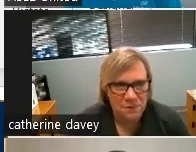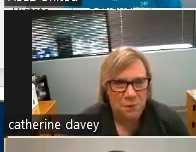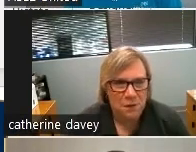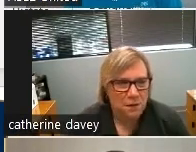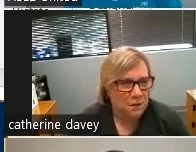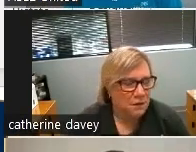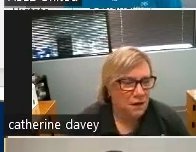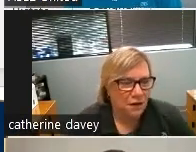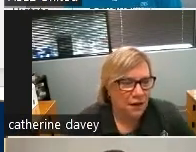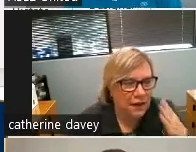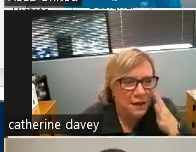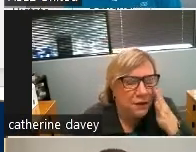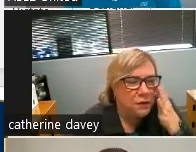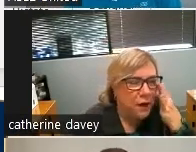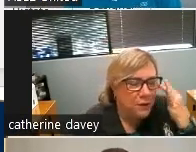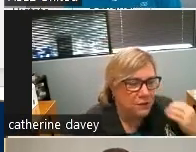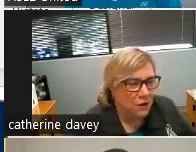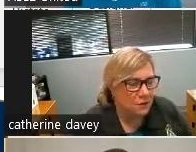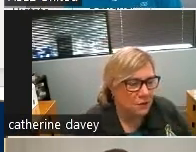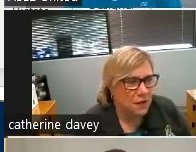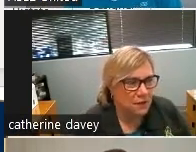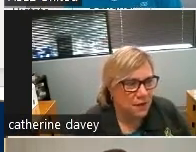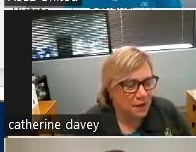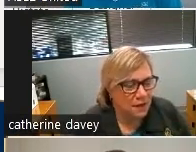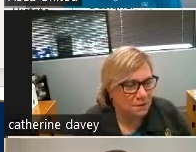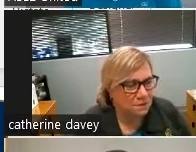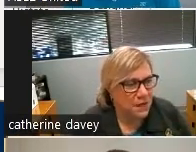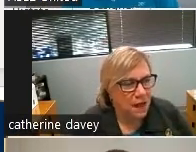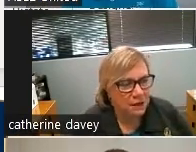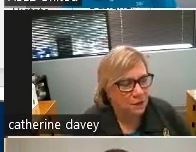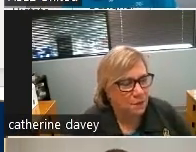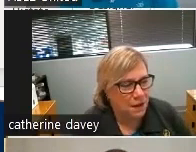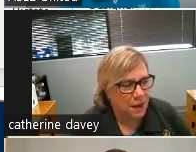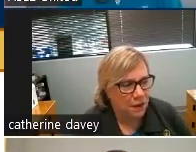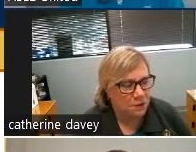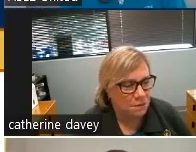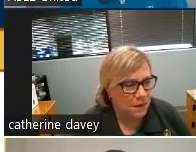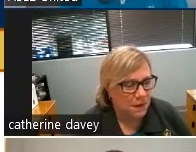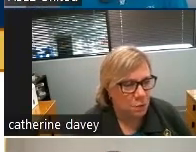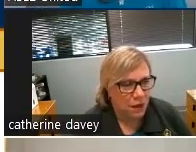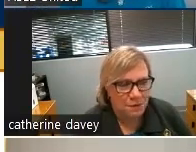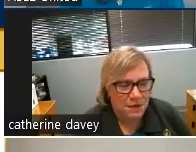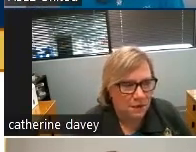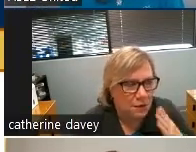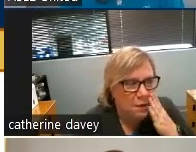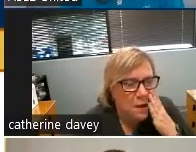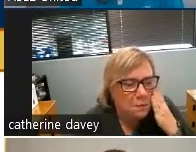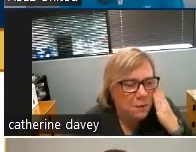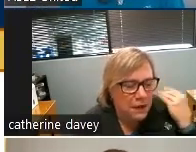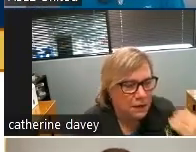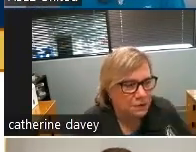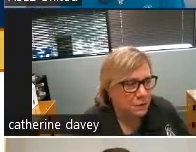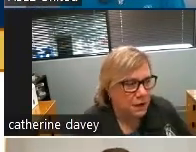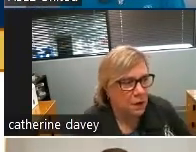el PowerPoint, les voy a hacer la presentación. Muy bien. Entonces, siempre empiezo contándoles un